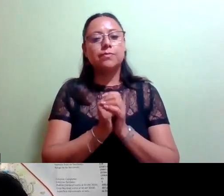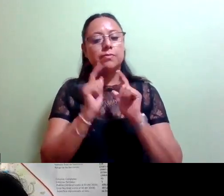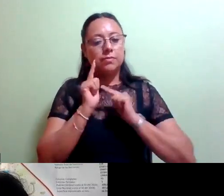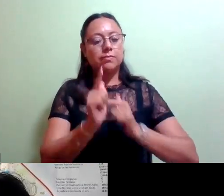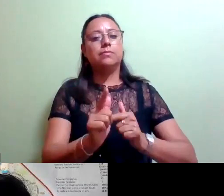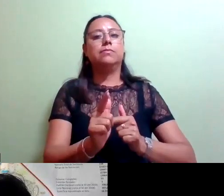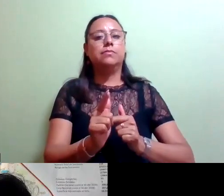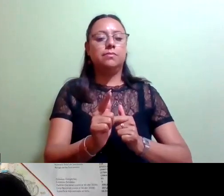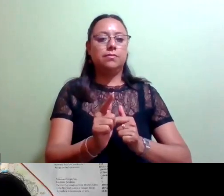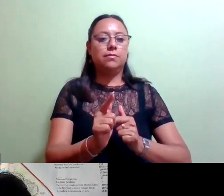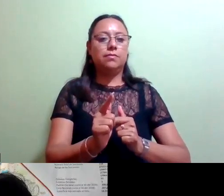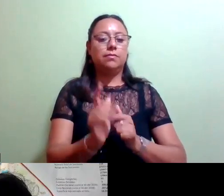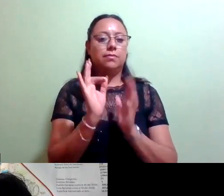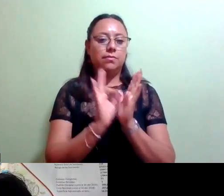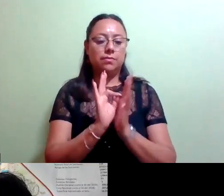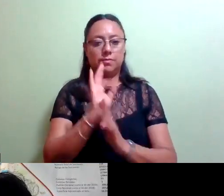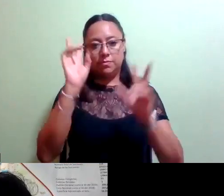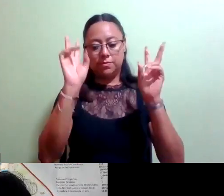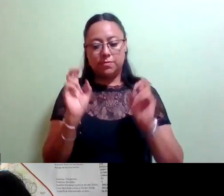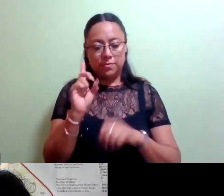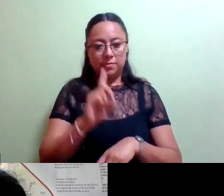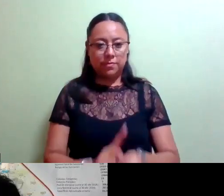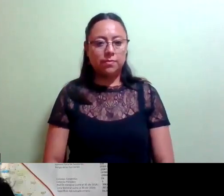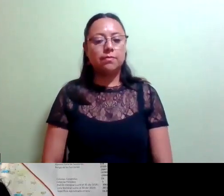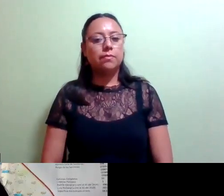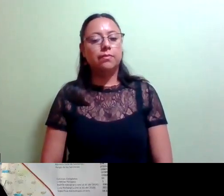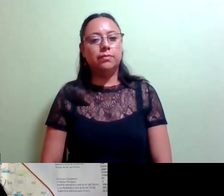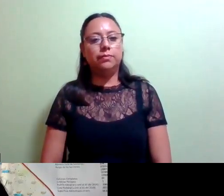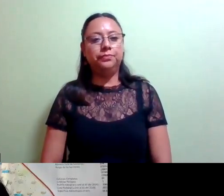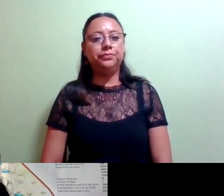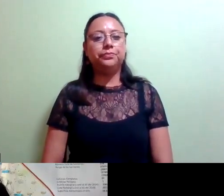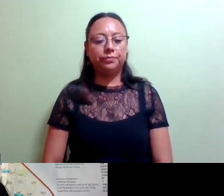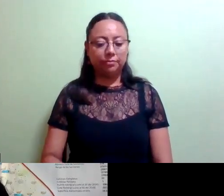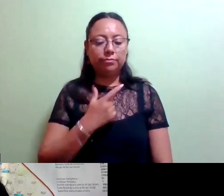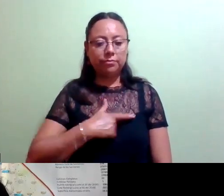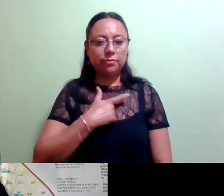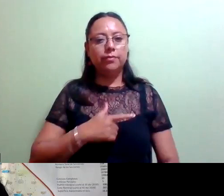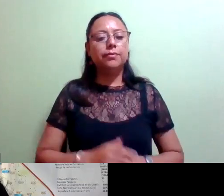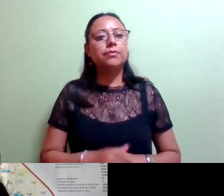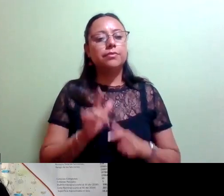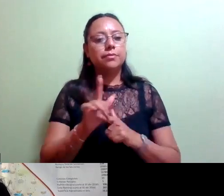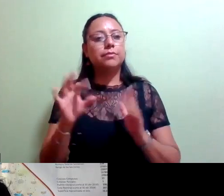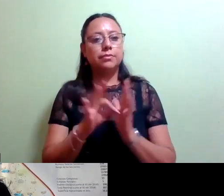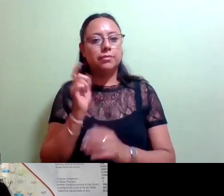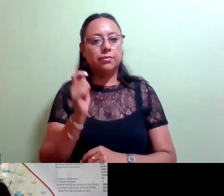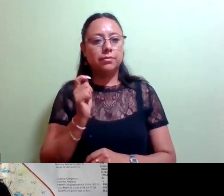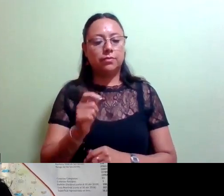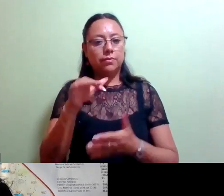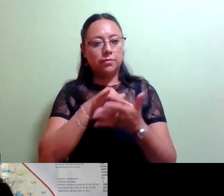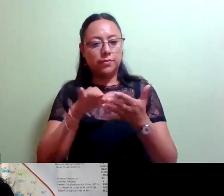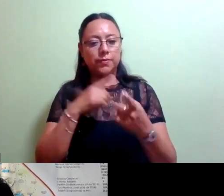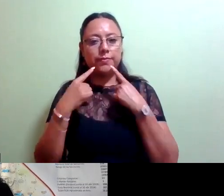el desahogo del siguiente punto del orden del día. Con gusto. El siguiente punto del orden del día es la